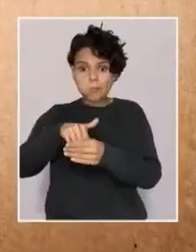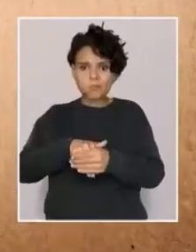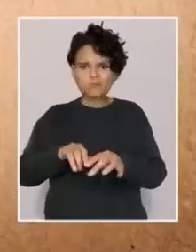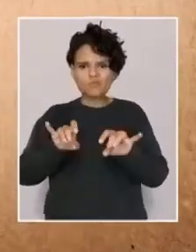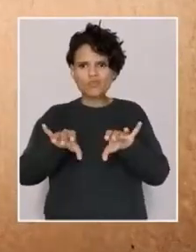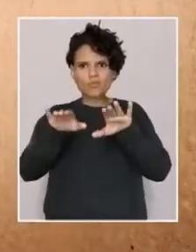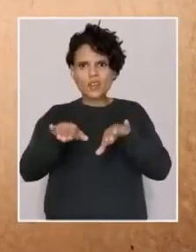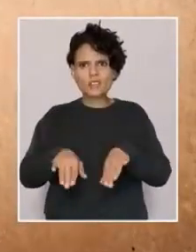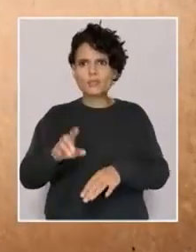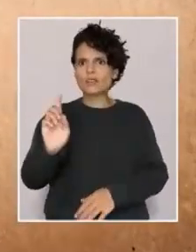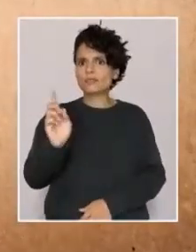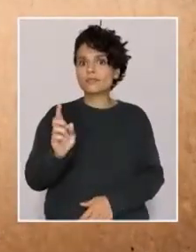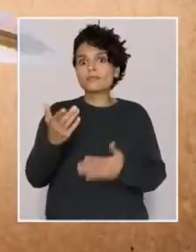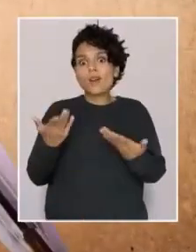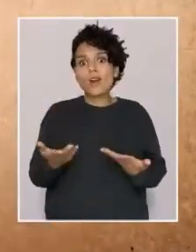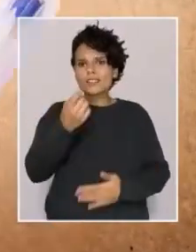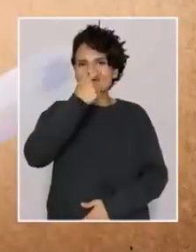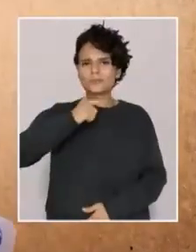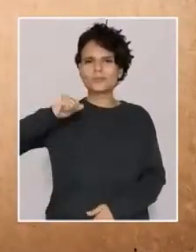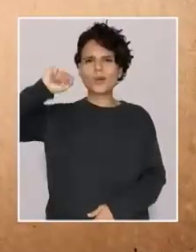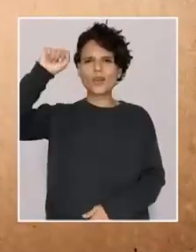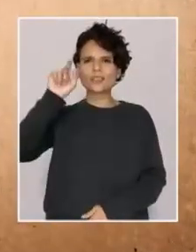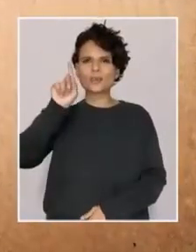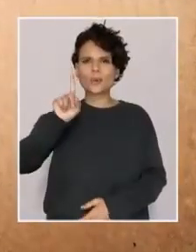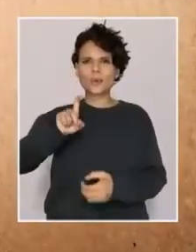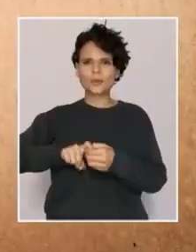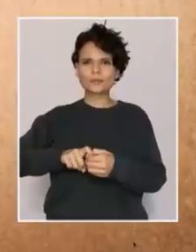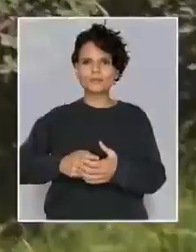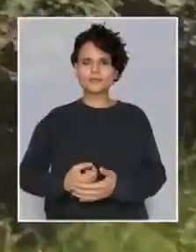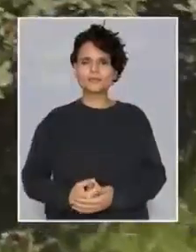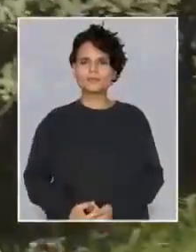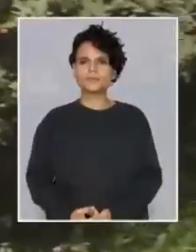para que todo siga igual. Por eso, me uno con Boric.